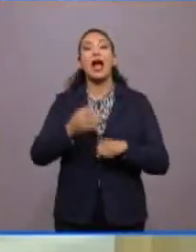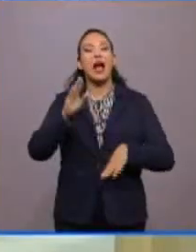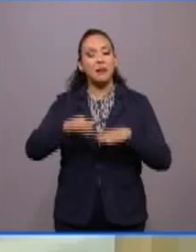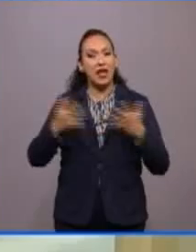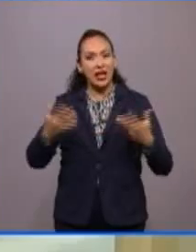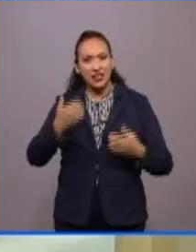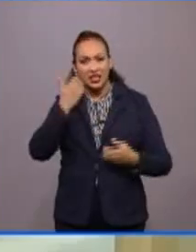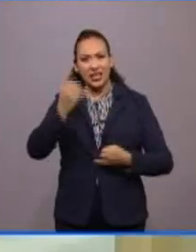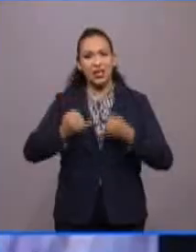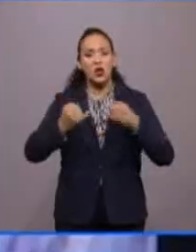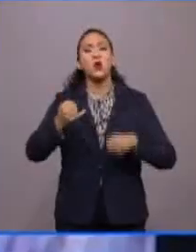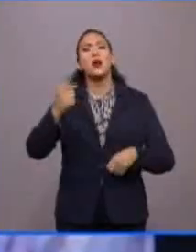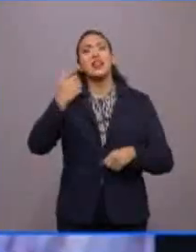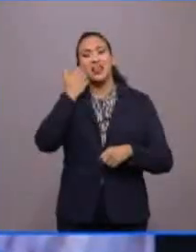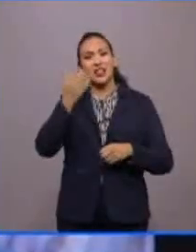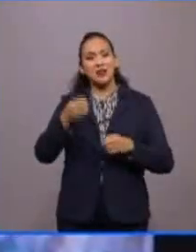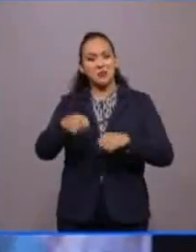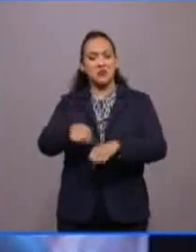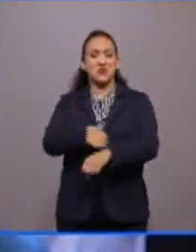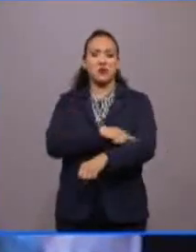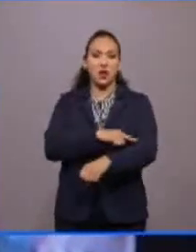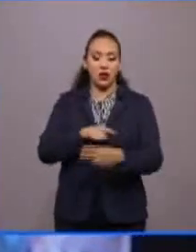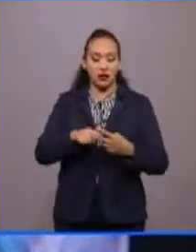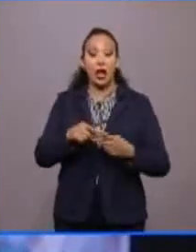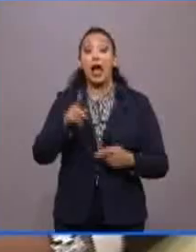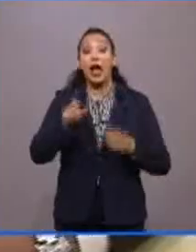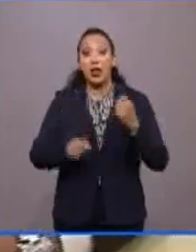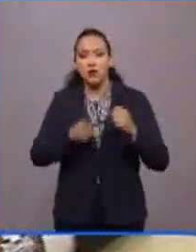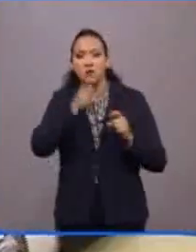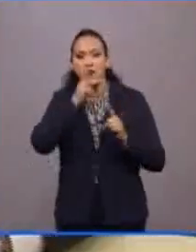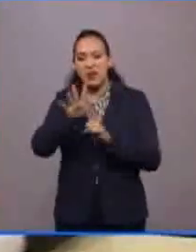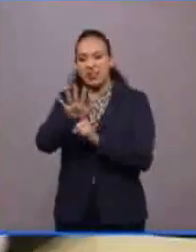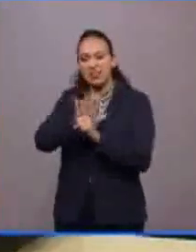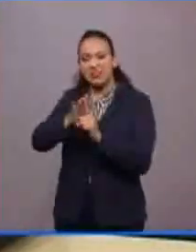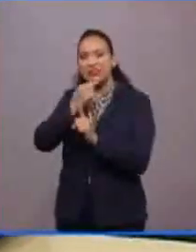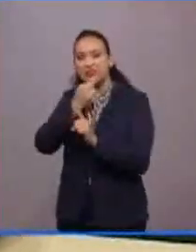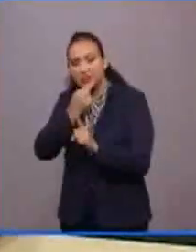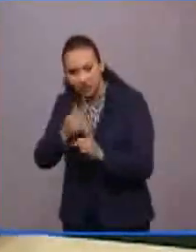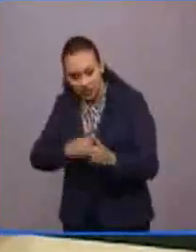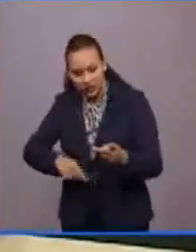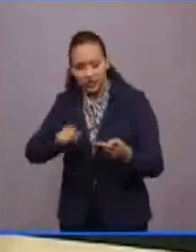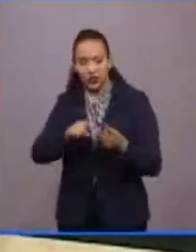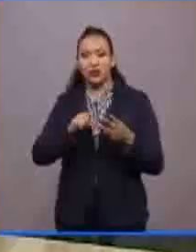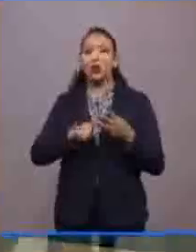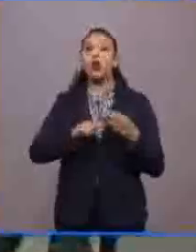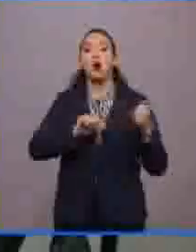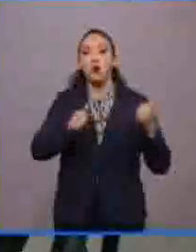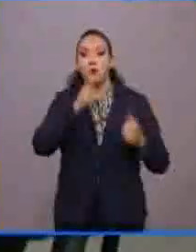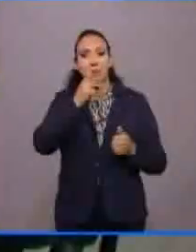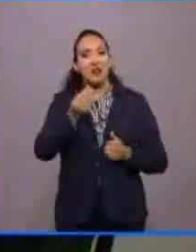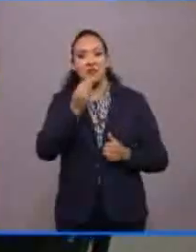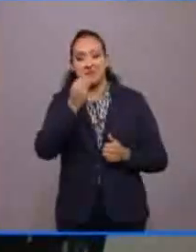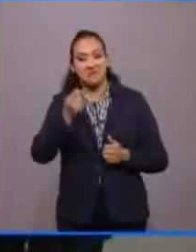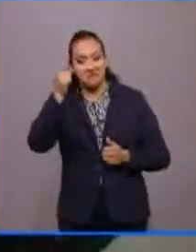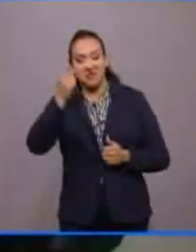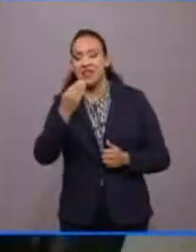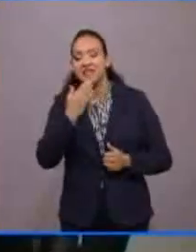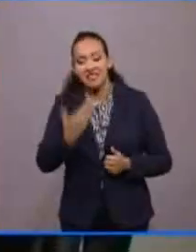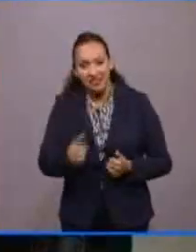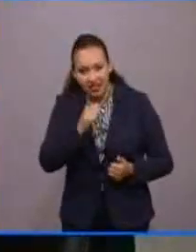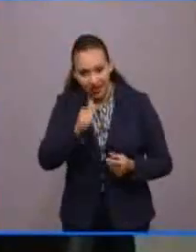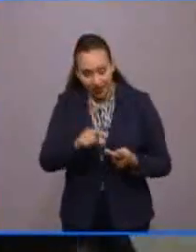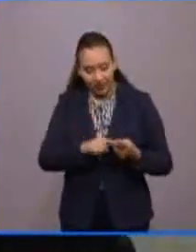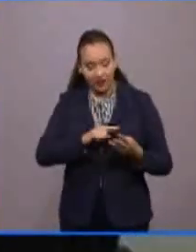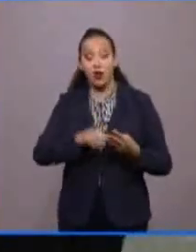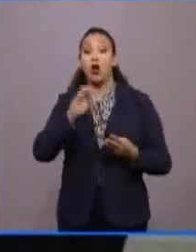la alienación parental, la negativa de alguna de las partes a no cubrir sus obligaciones alimentarias o, por el contrario, a